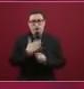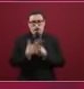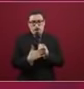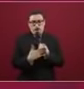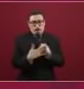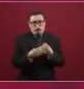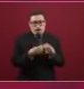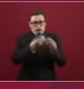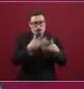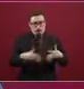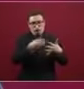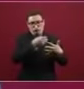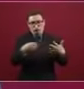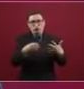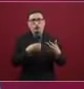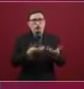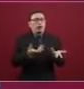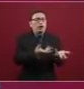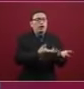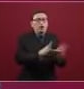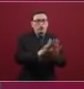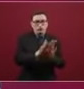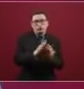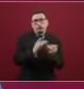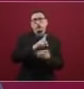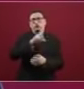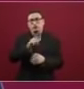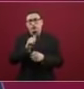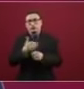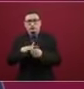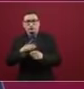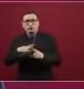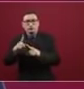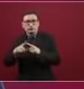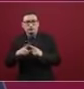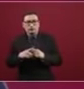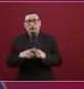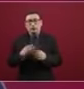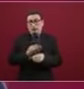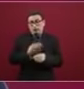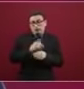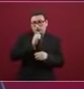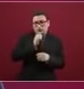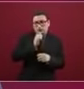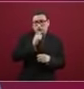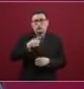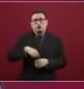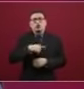operativa y la parte logística vendrá posteriormente. Mientras no se da eso, sí vamos a estar